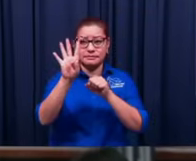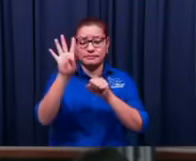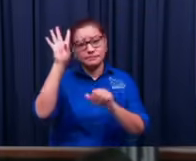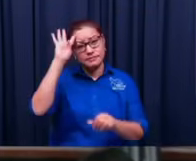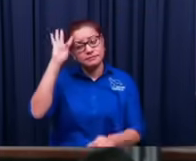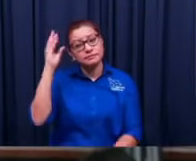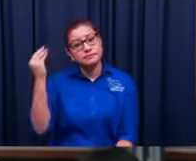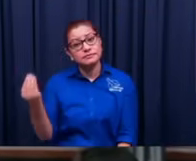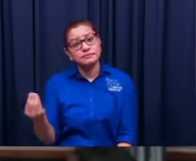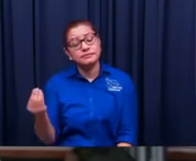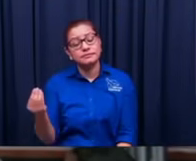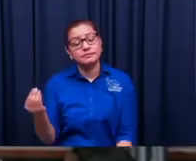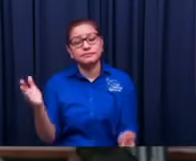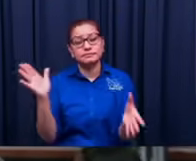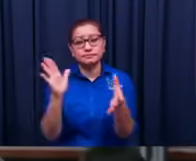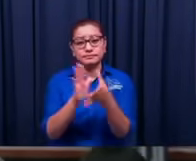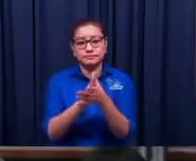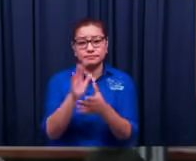porque el marido,